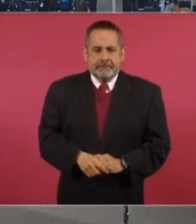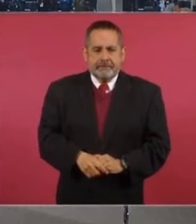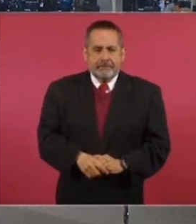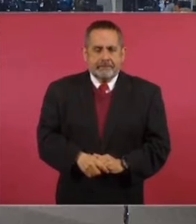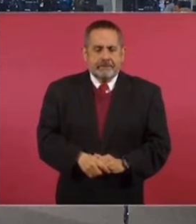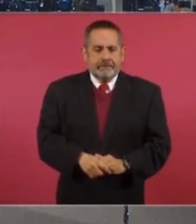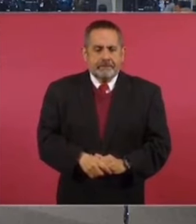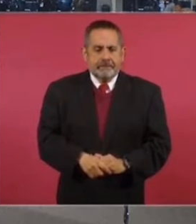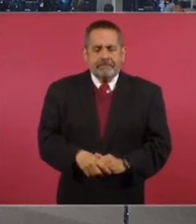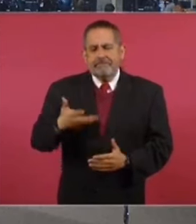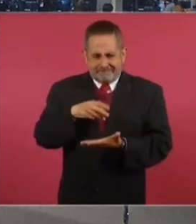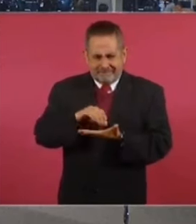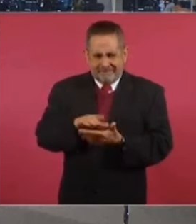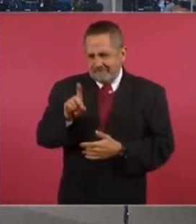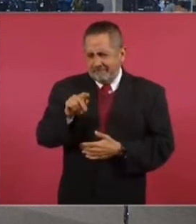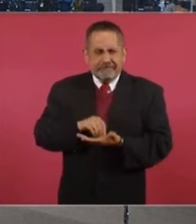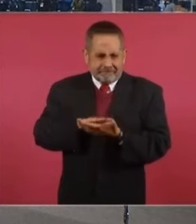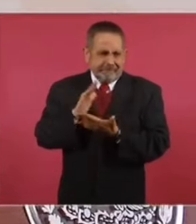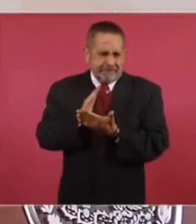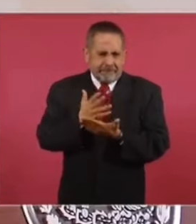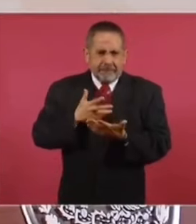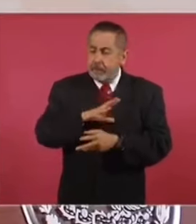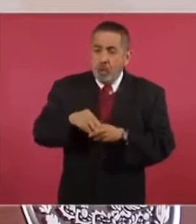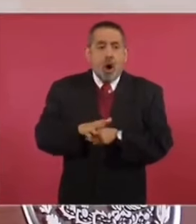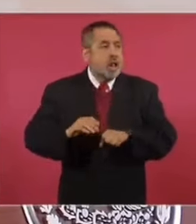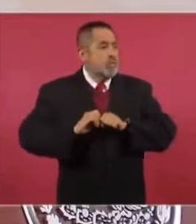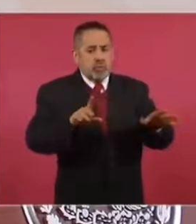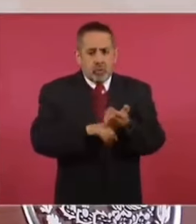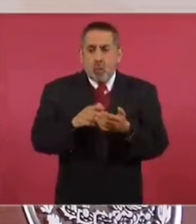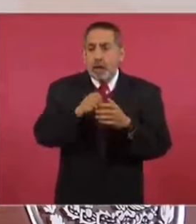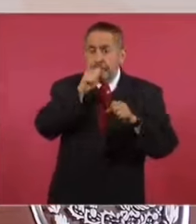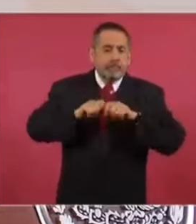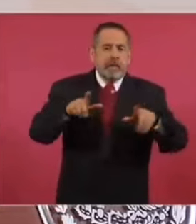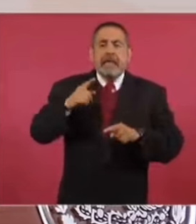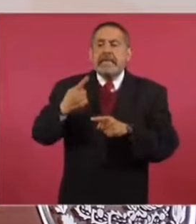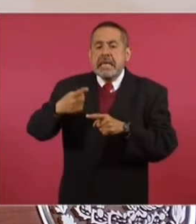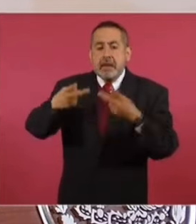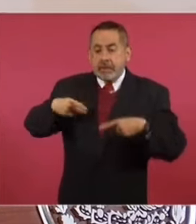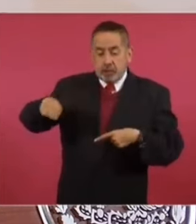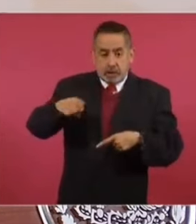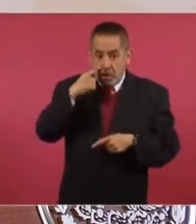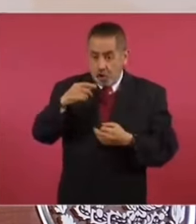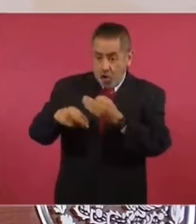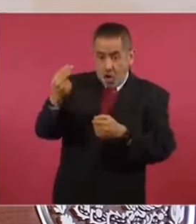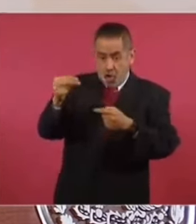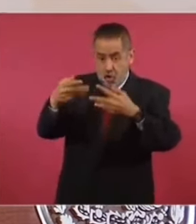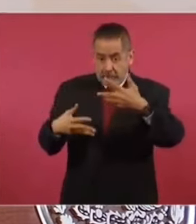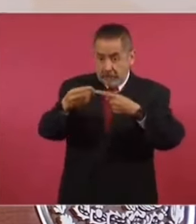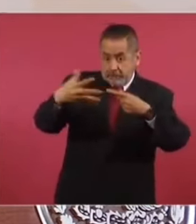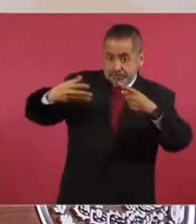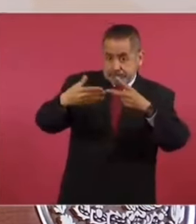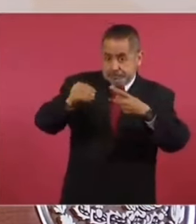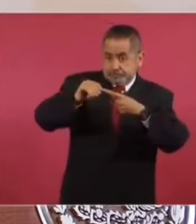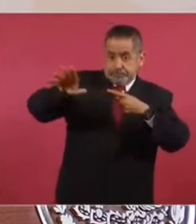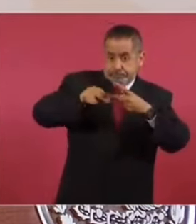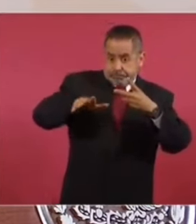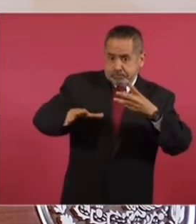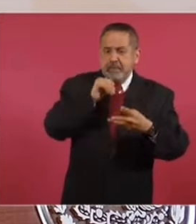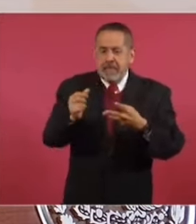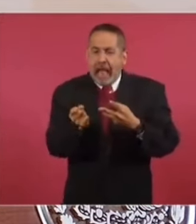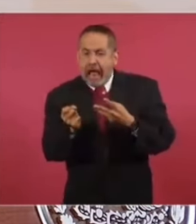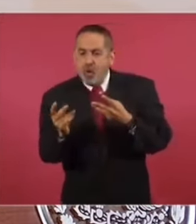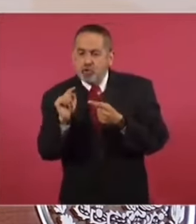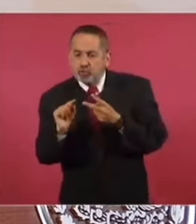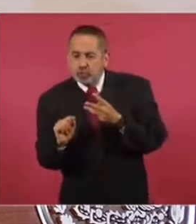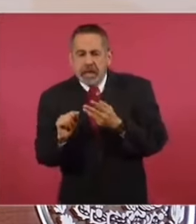fuiste o no afectado? Tenemos los datos precisos de qué datos se dieron a conocer, qué datos se publicaron y qué personas tienen. No todos los nombres que salen ahí fueron vulnerados sus datos personales. Solo una